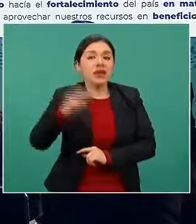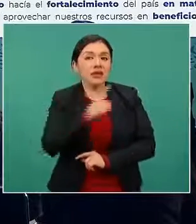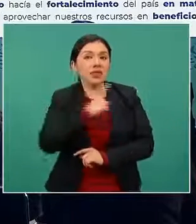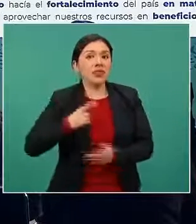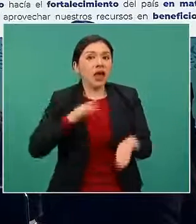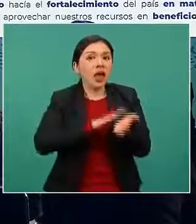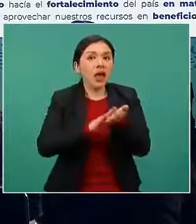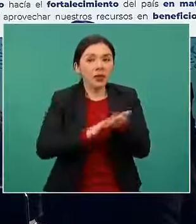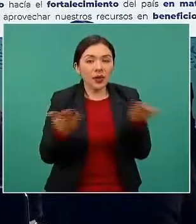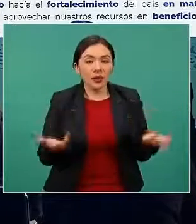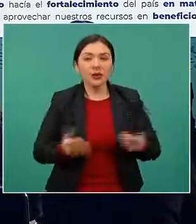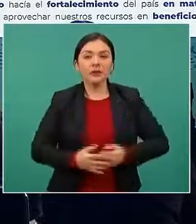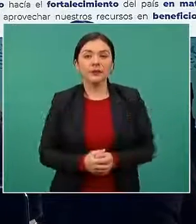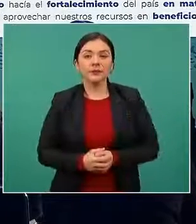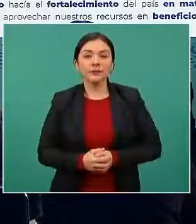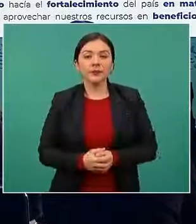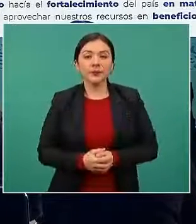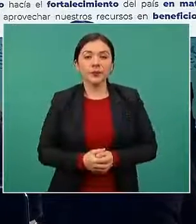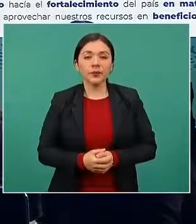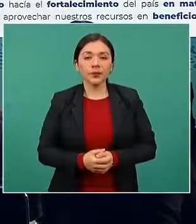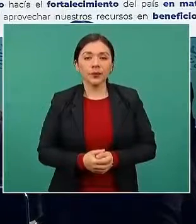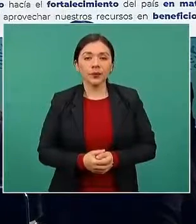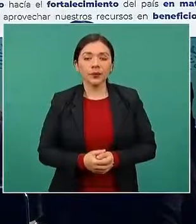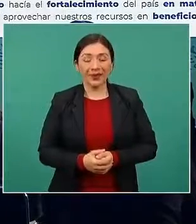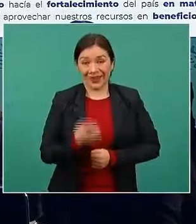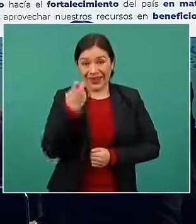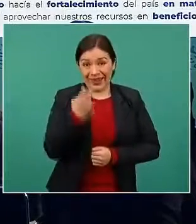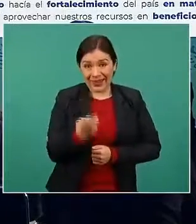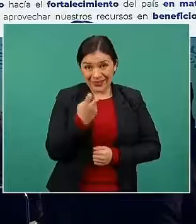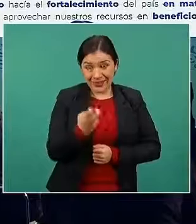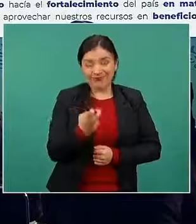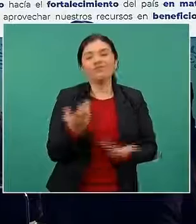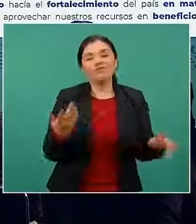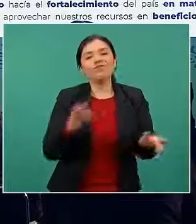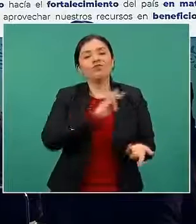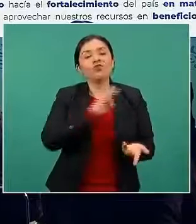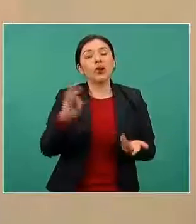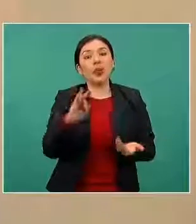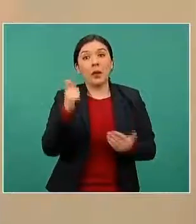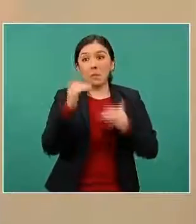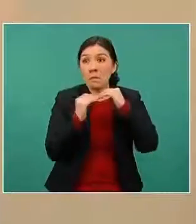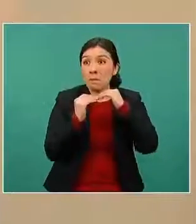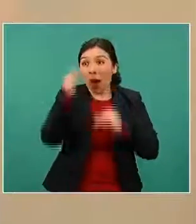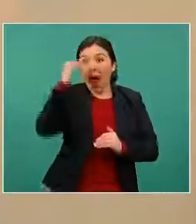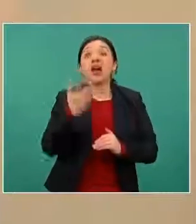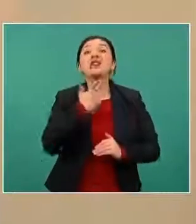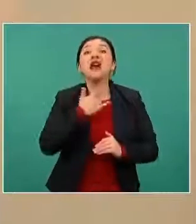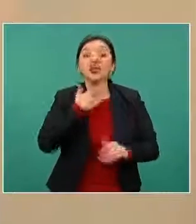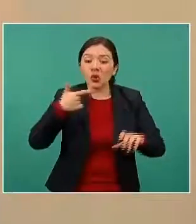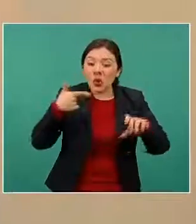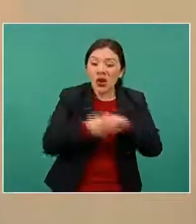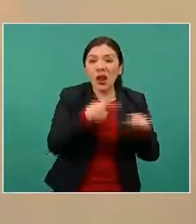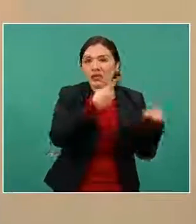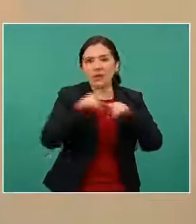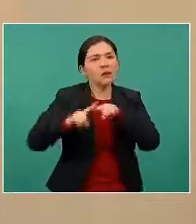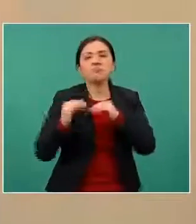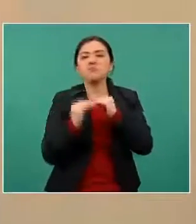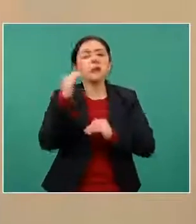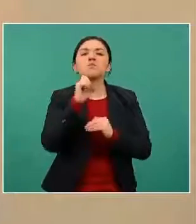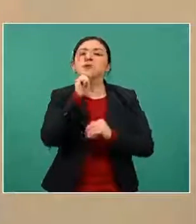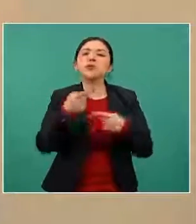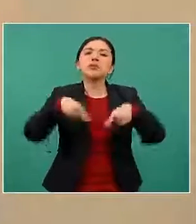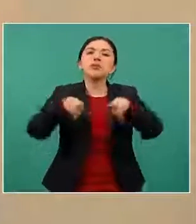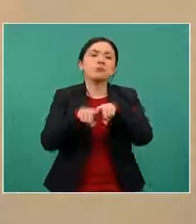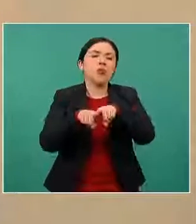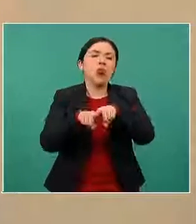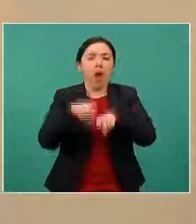intereses. Y esto permitirá, ya lo decíamos, que no haya incrementos a los precios de la gasolina arriba de la inflación por el